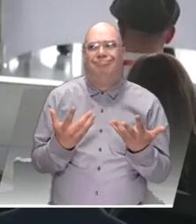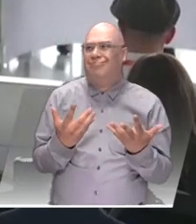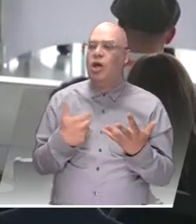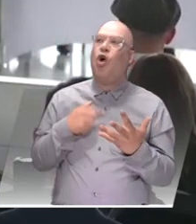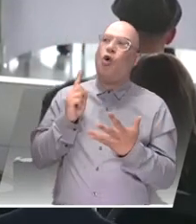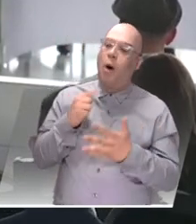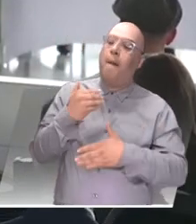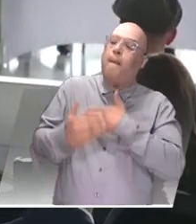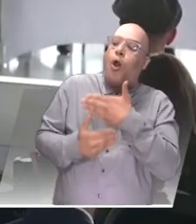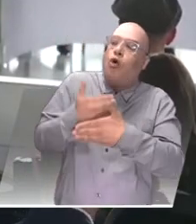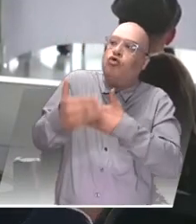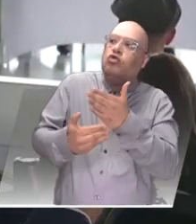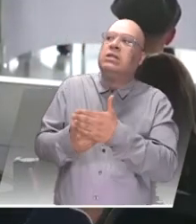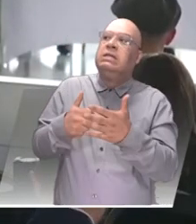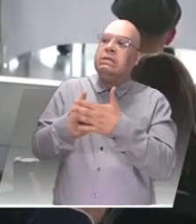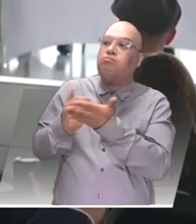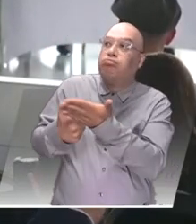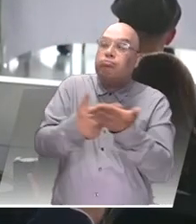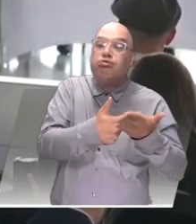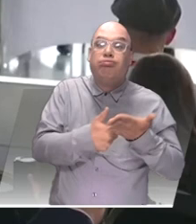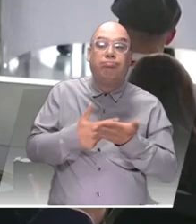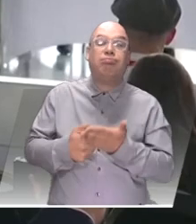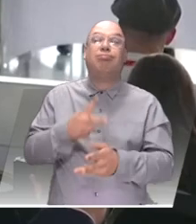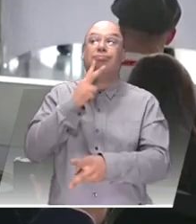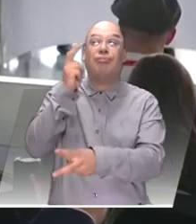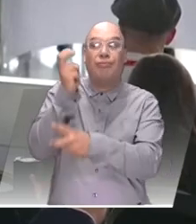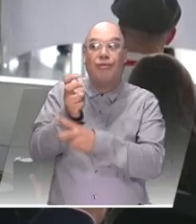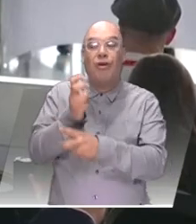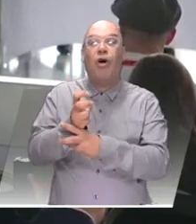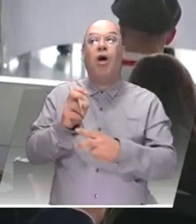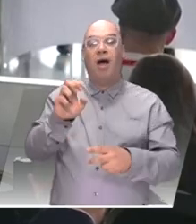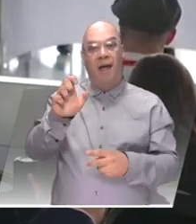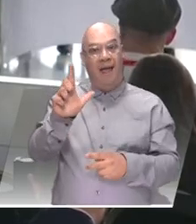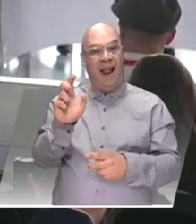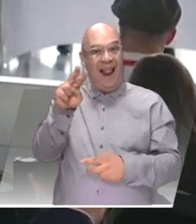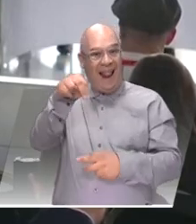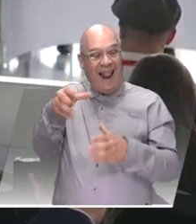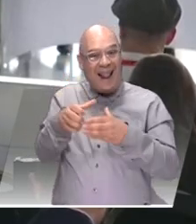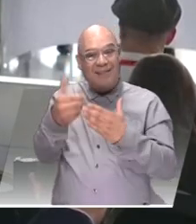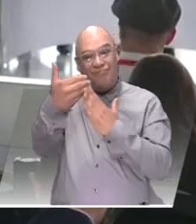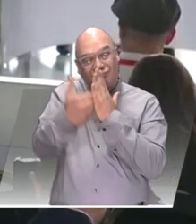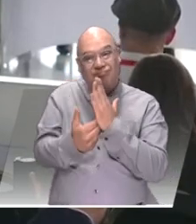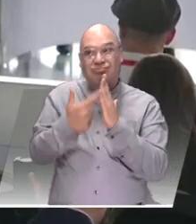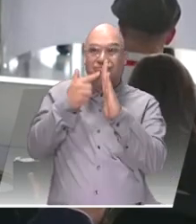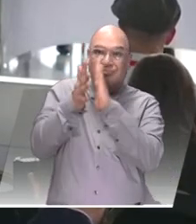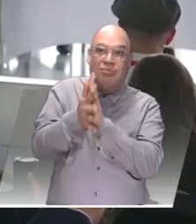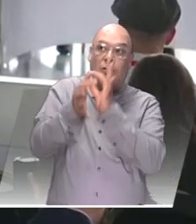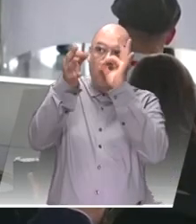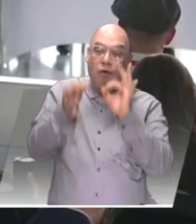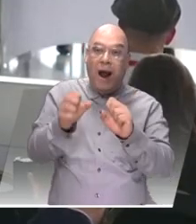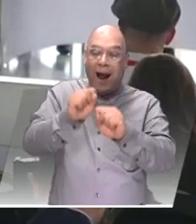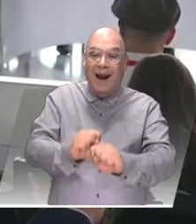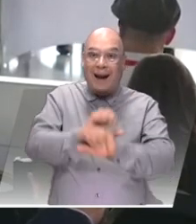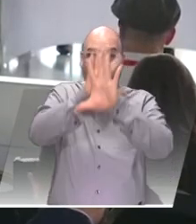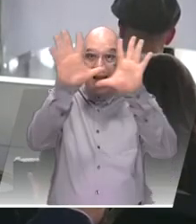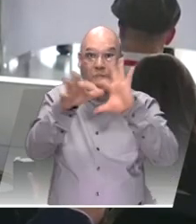en crisis el desarrollo de la mesa y obligaron al ELN a emitir el comunicado aclaratorio el